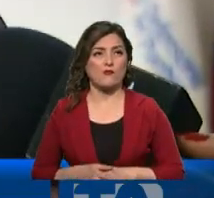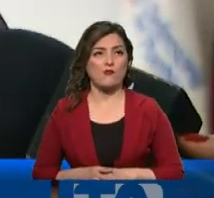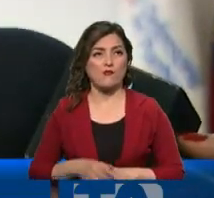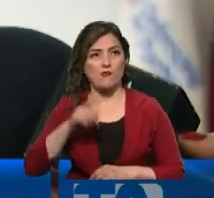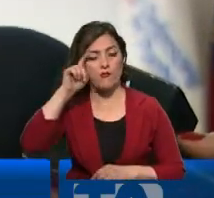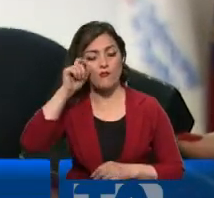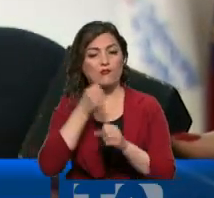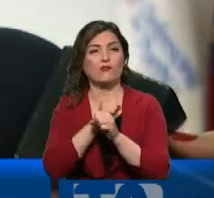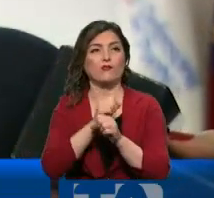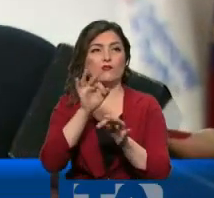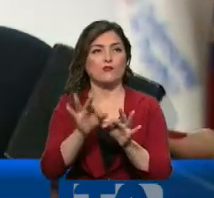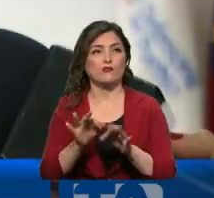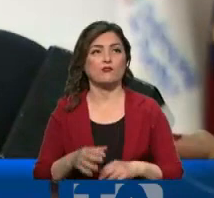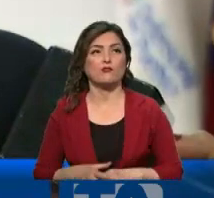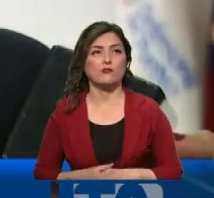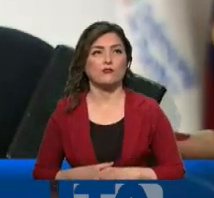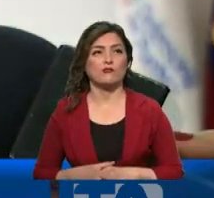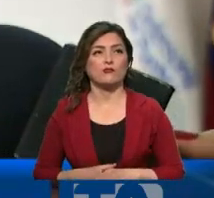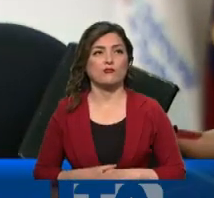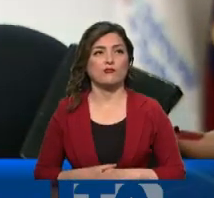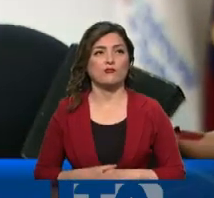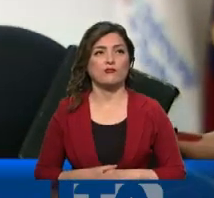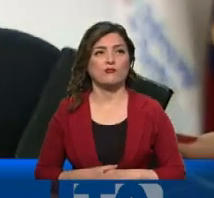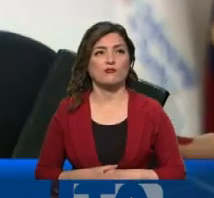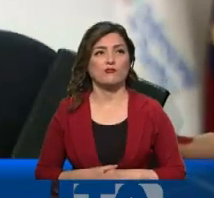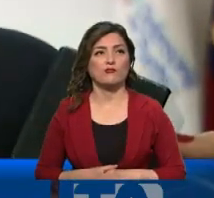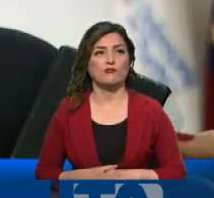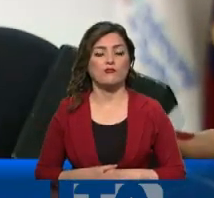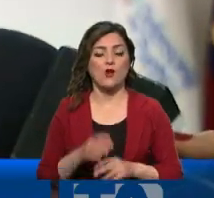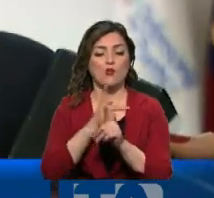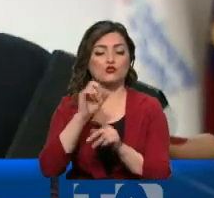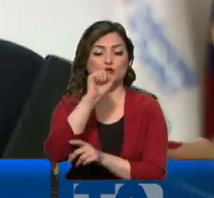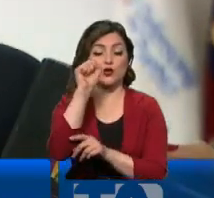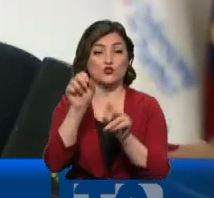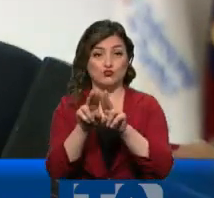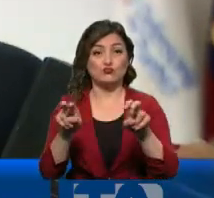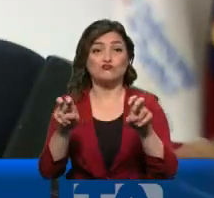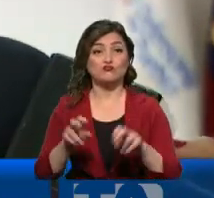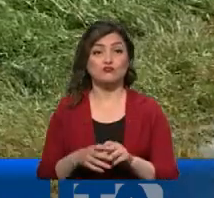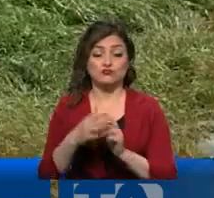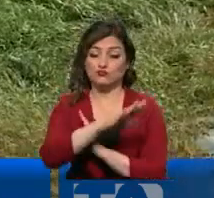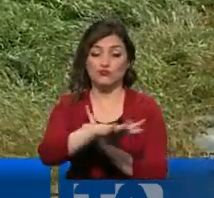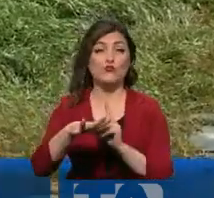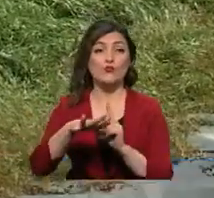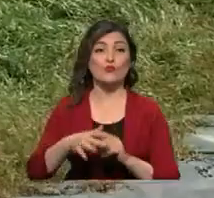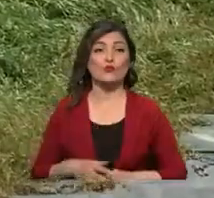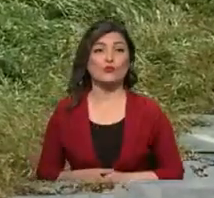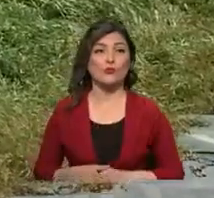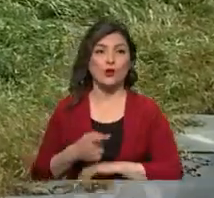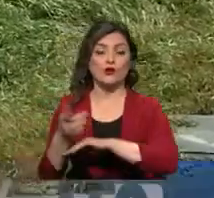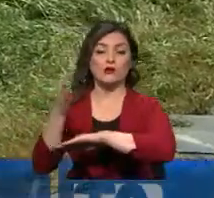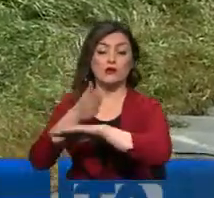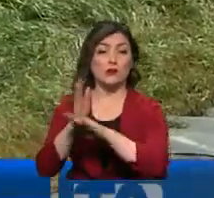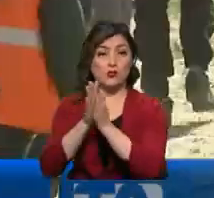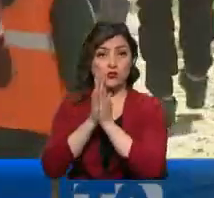la Defensoría del Pueblo es la legitimada para la protección de los derechos de la naturaleza y del medio ambiente. Ya en días anteriores,